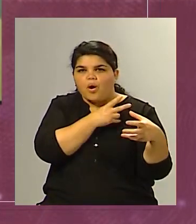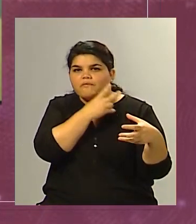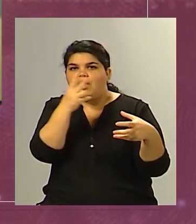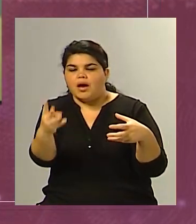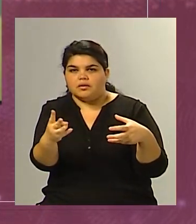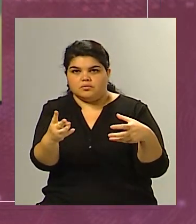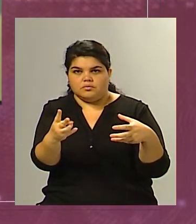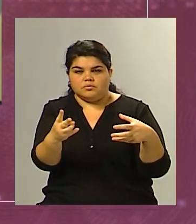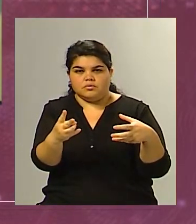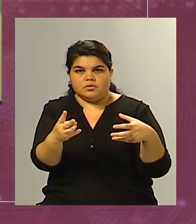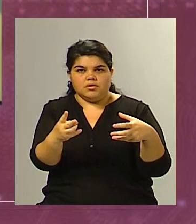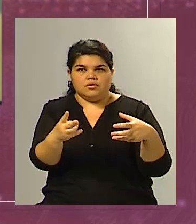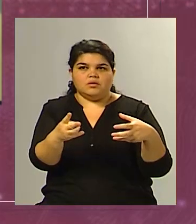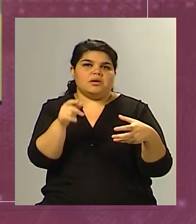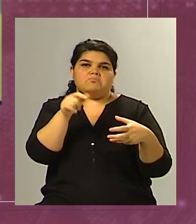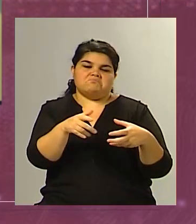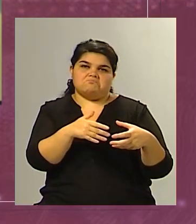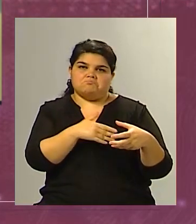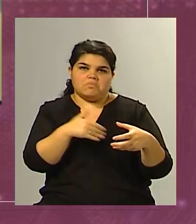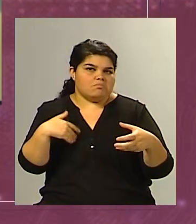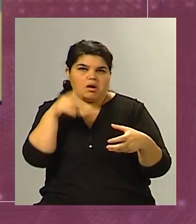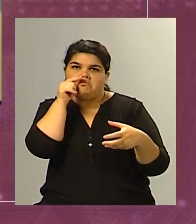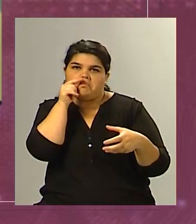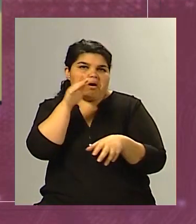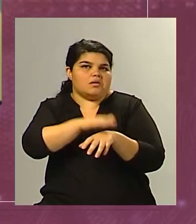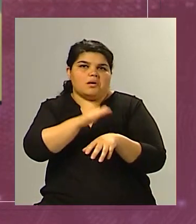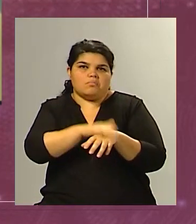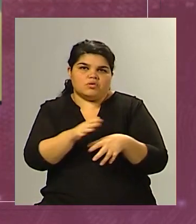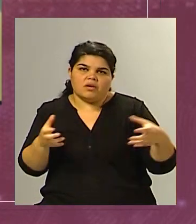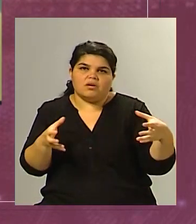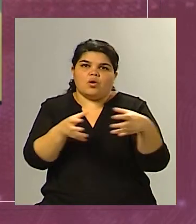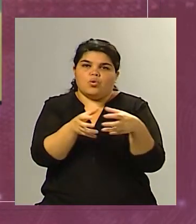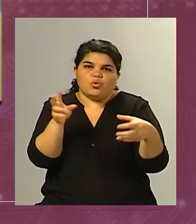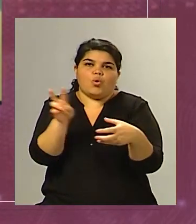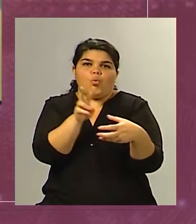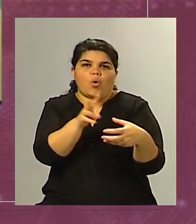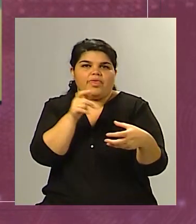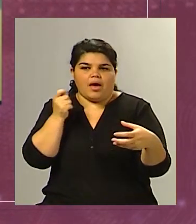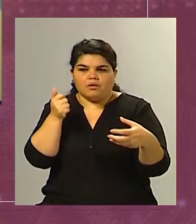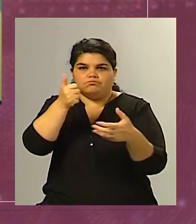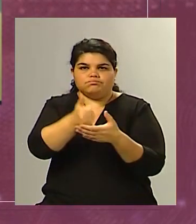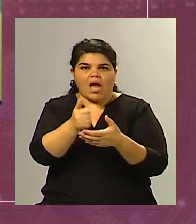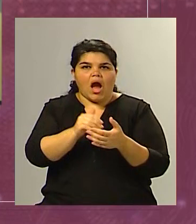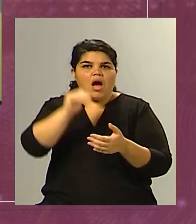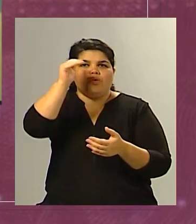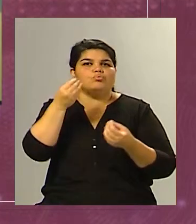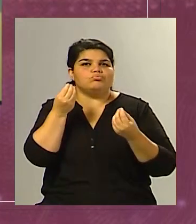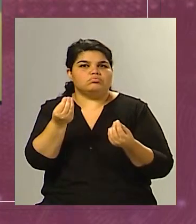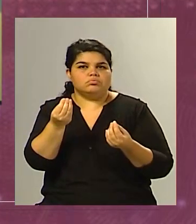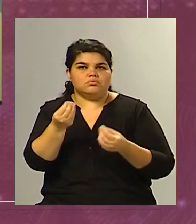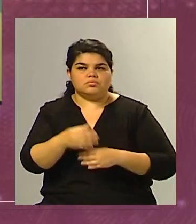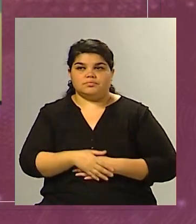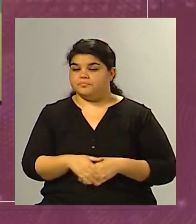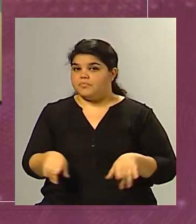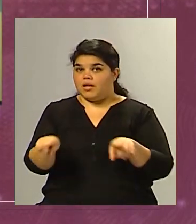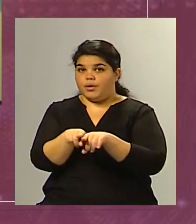papás que digamos, se responsabilicen en que se vaya con los chicos? Bueno, acá como hablábamos